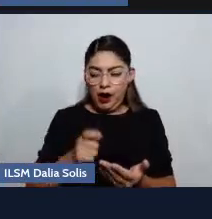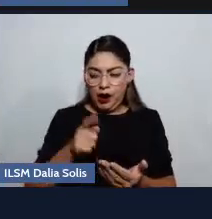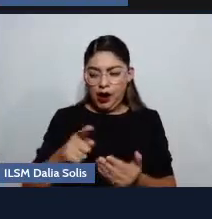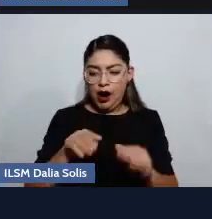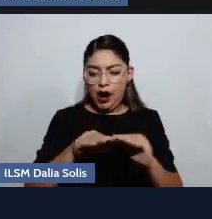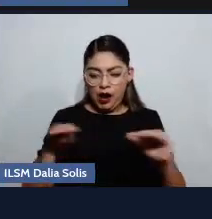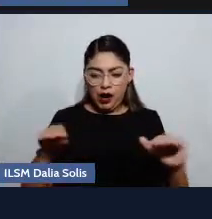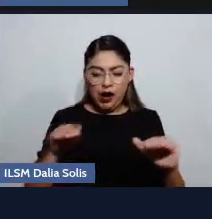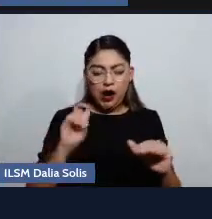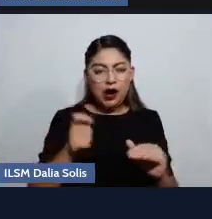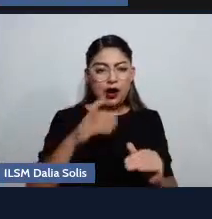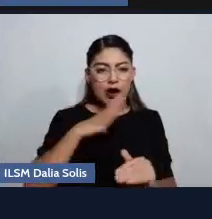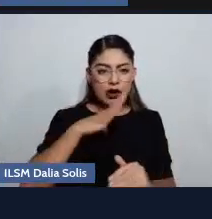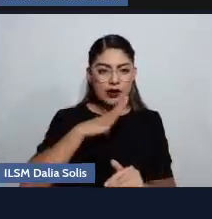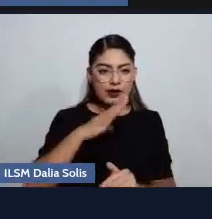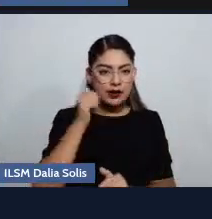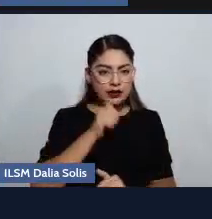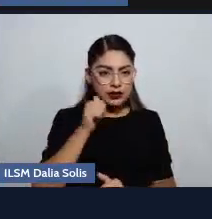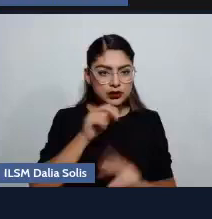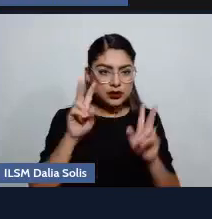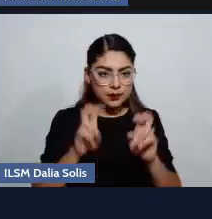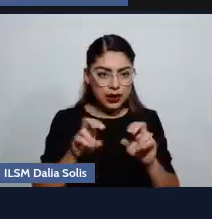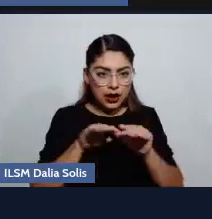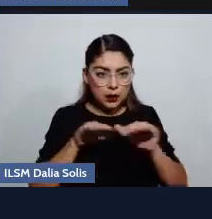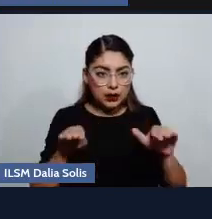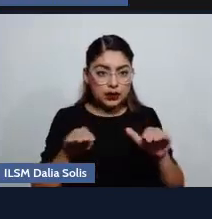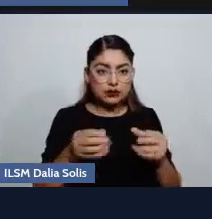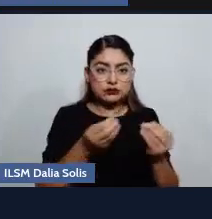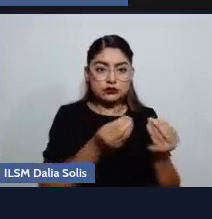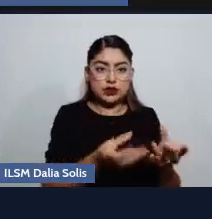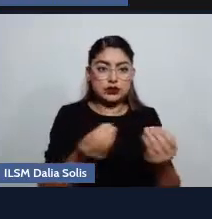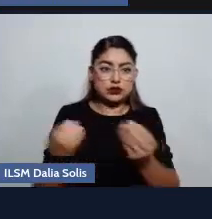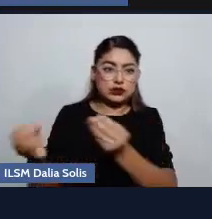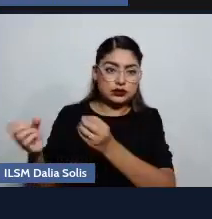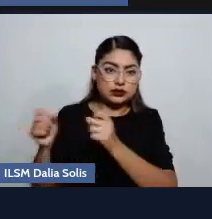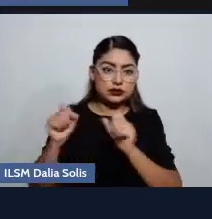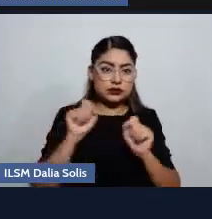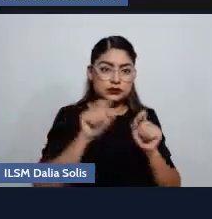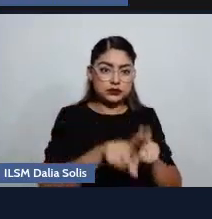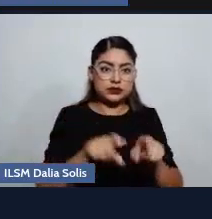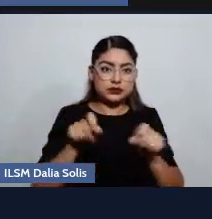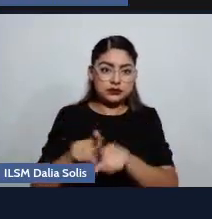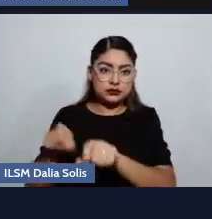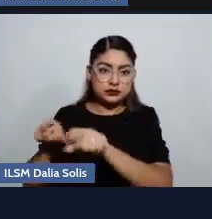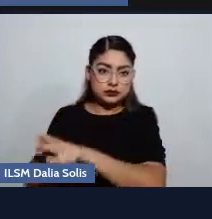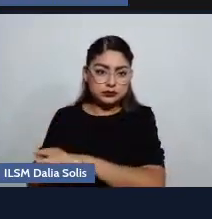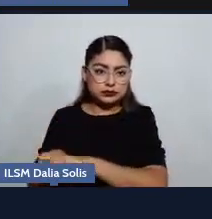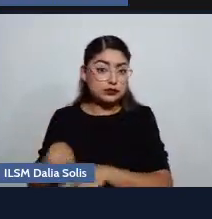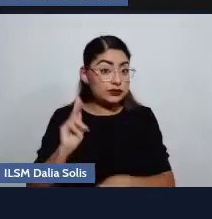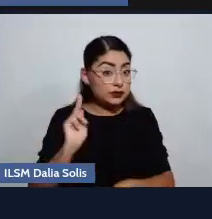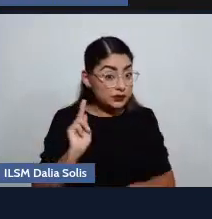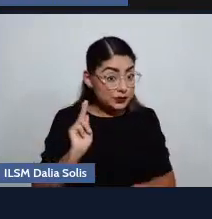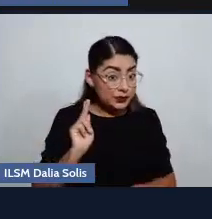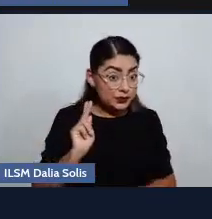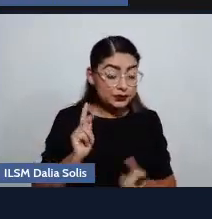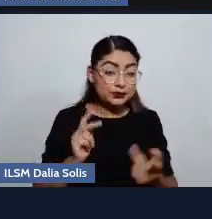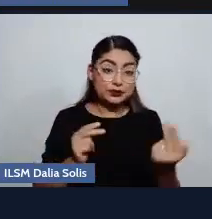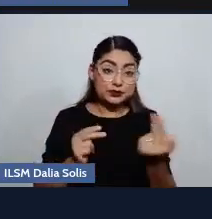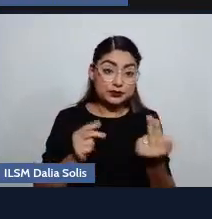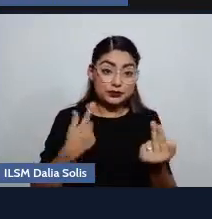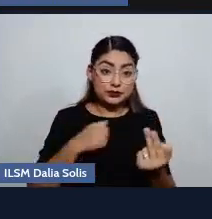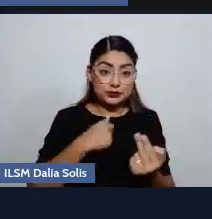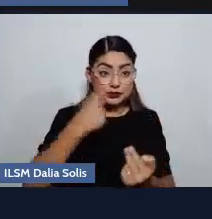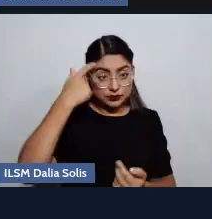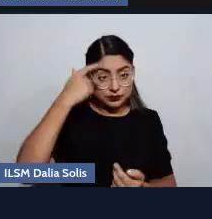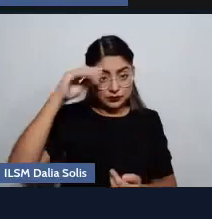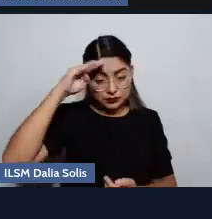a todos lo mismo, ¿no? O sea, todos tienen lo mismo y el mismo acceso. Sin embargo, con la equidad entendemos que incluso la salud,